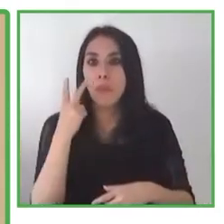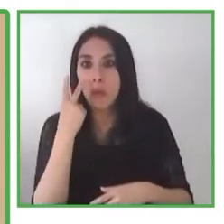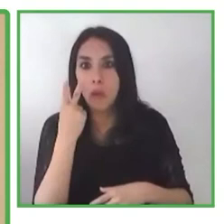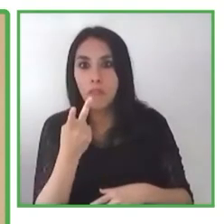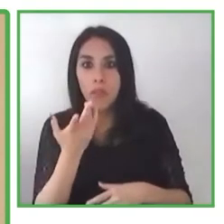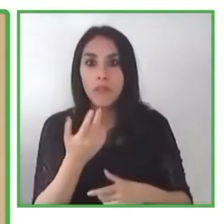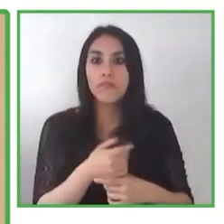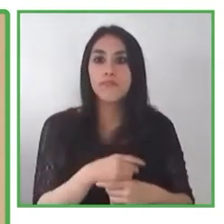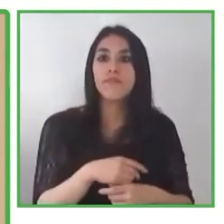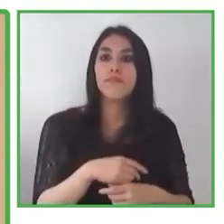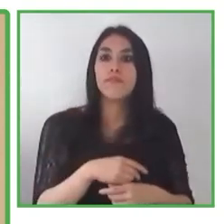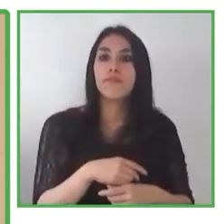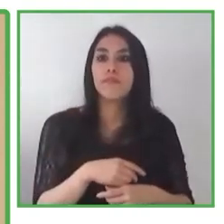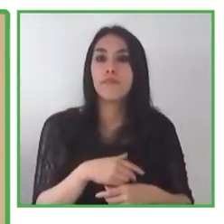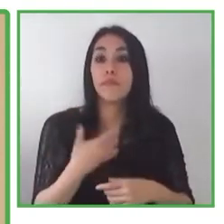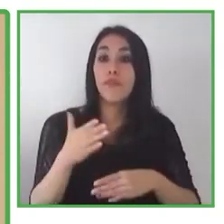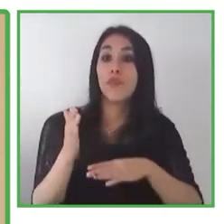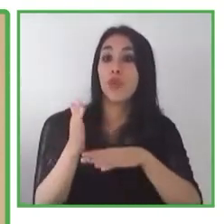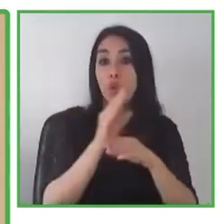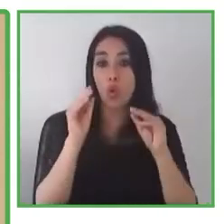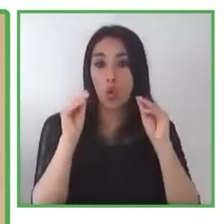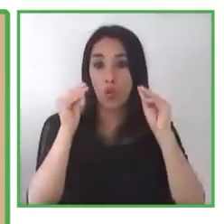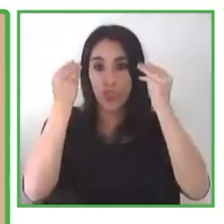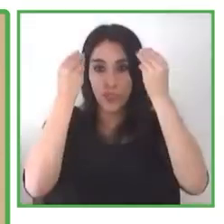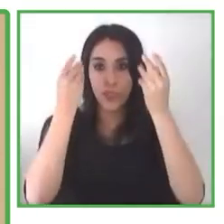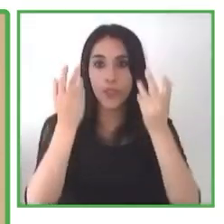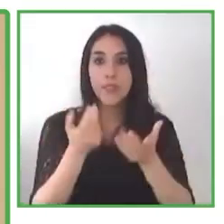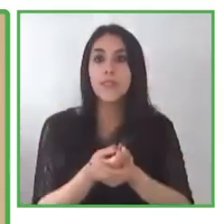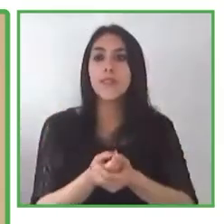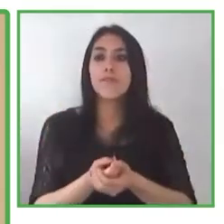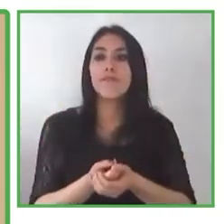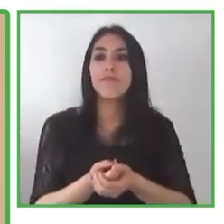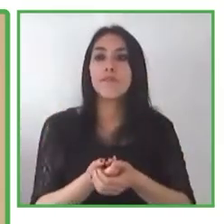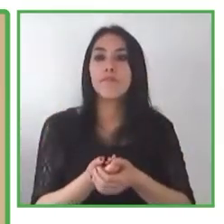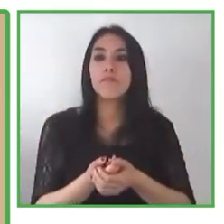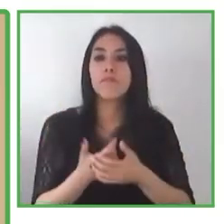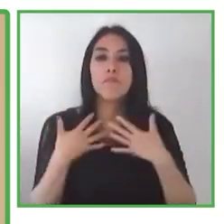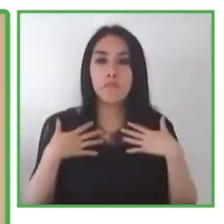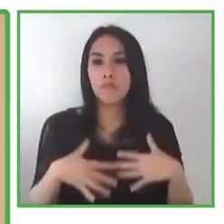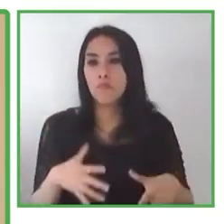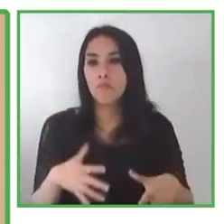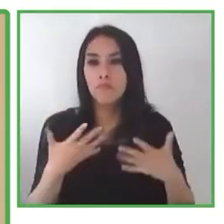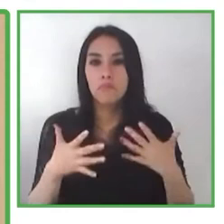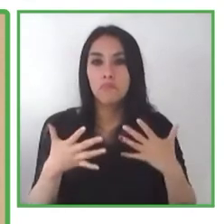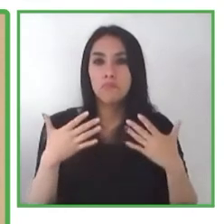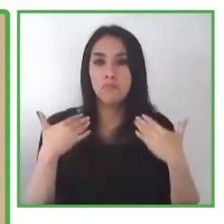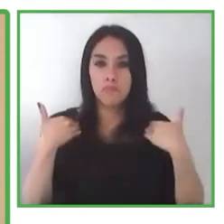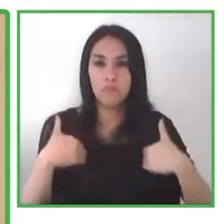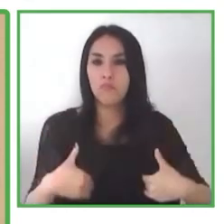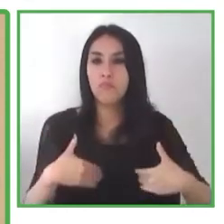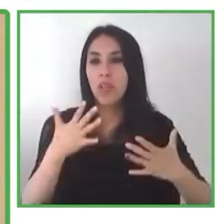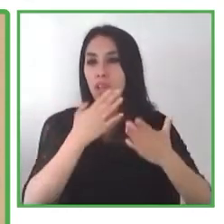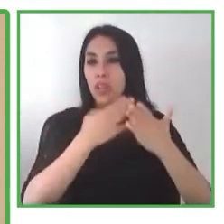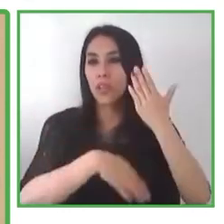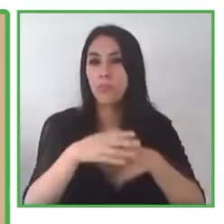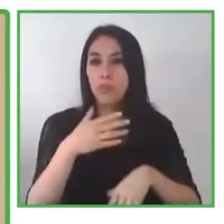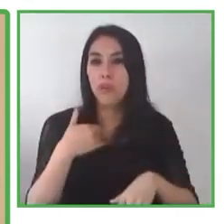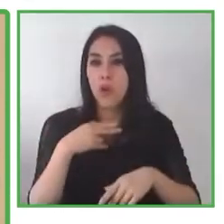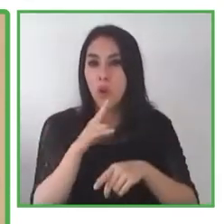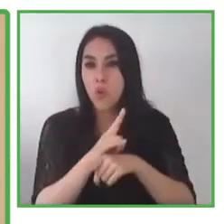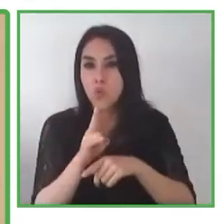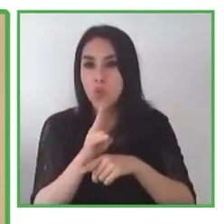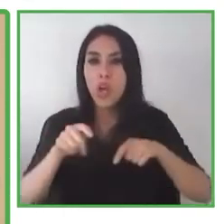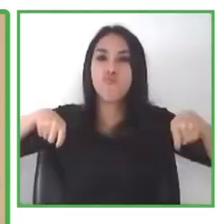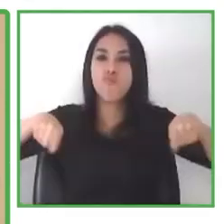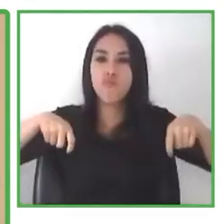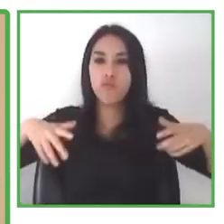yo sé de lo que hablo. Como ven, desde que yo era joven, yo he sido parapléjica y desde